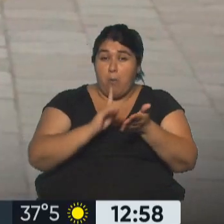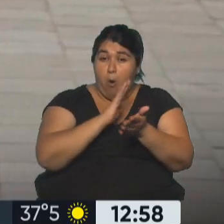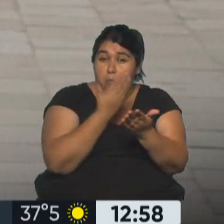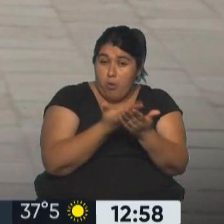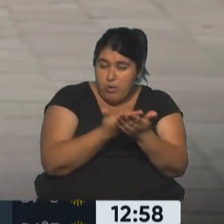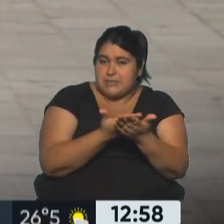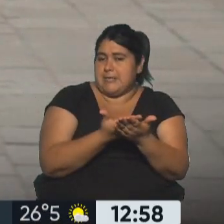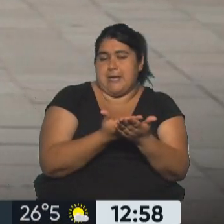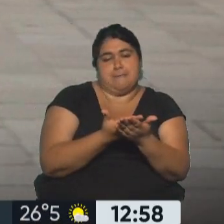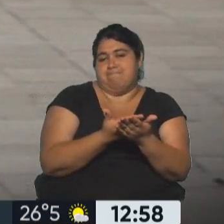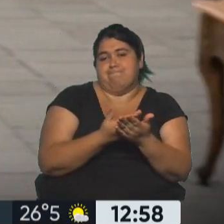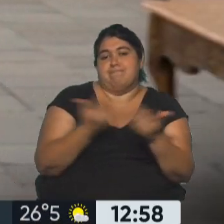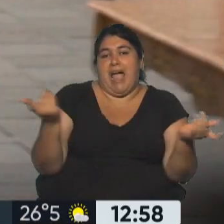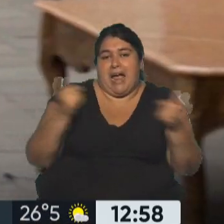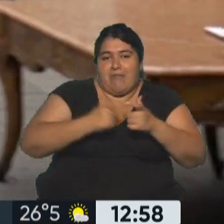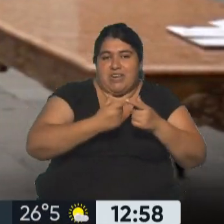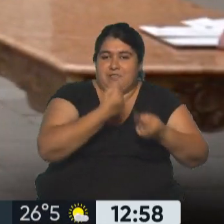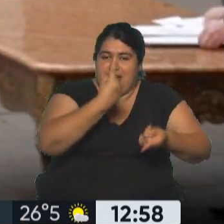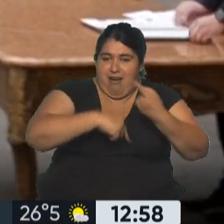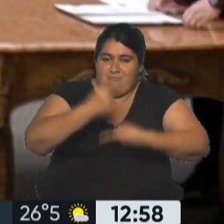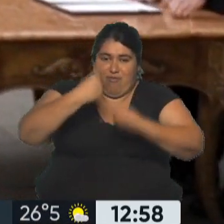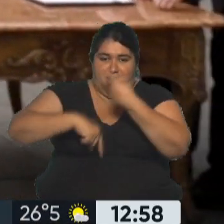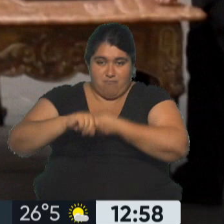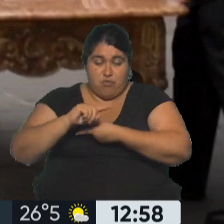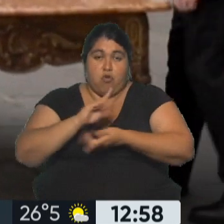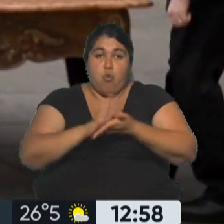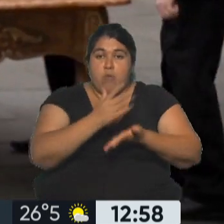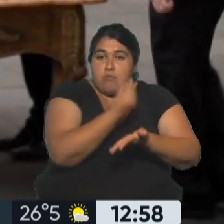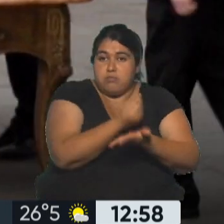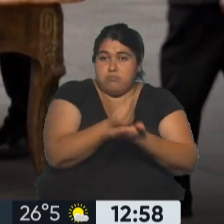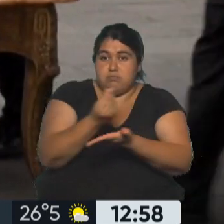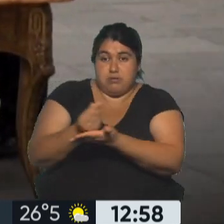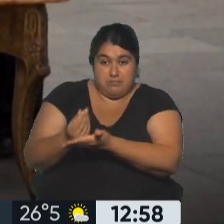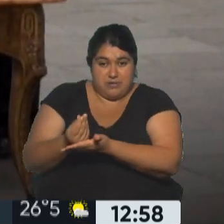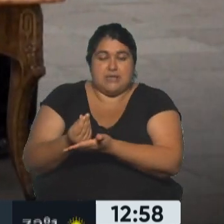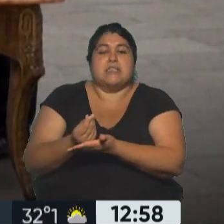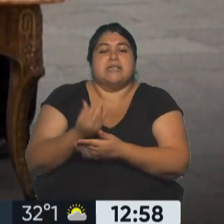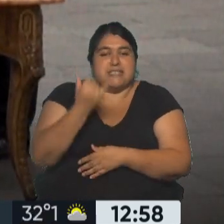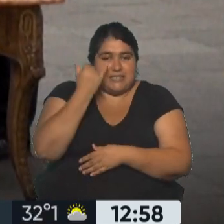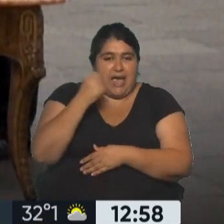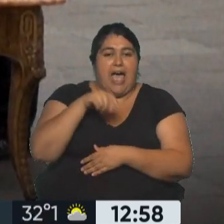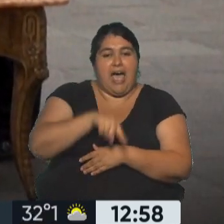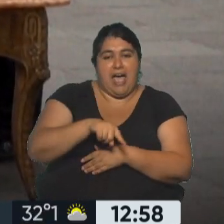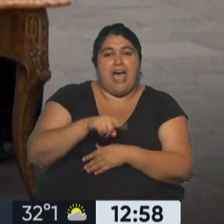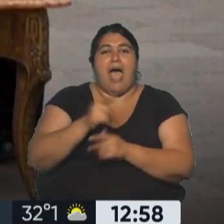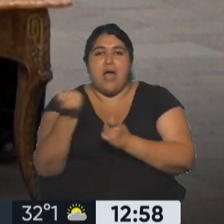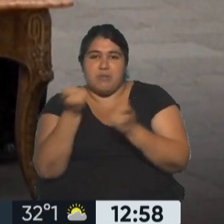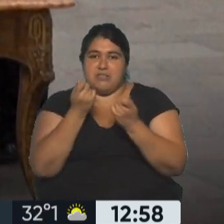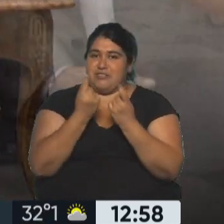debió realizar cambios en el gabinete, ampliando la presencia de moderados en la gestión, lo que marca un cierto corrimiento pragmático de su